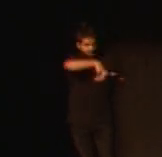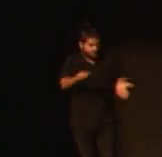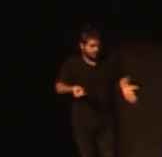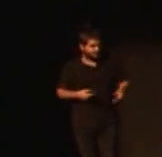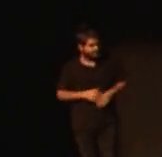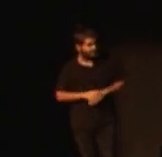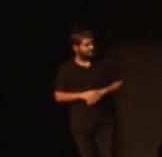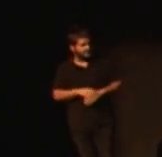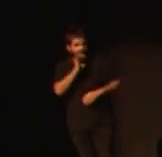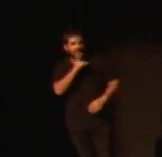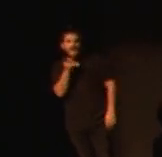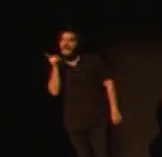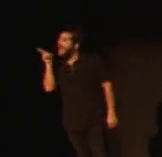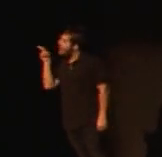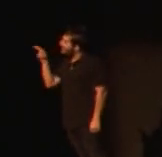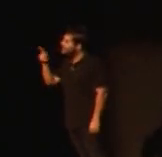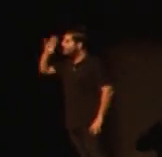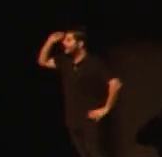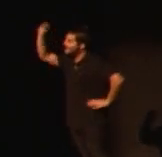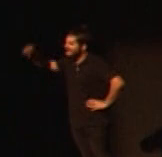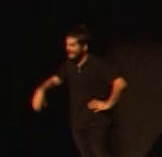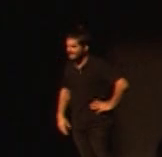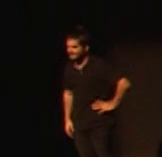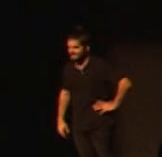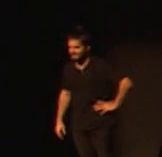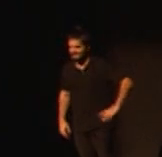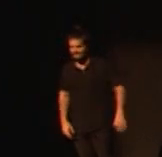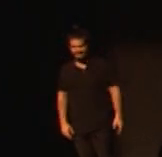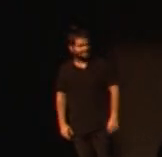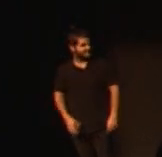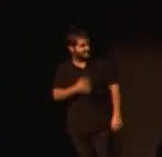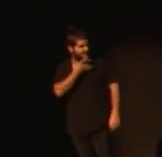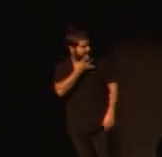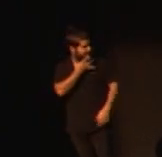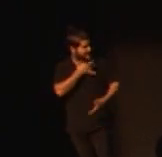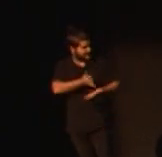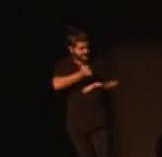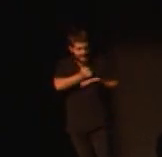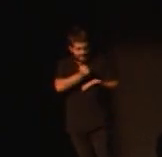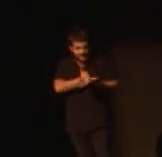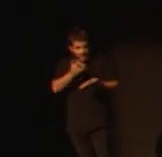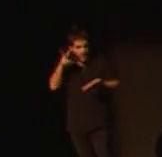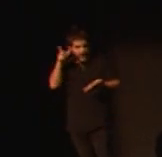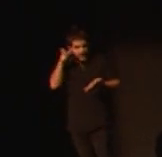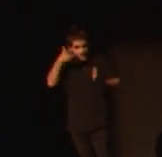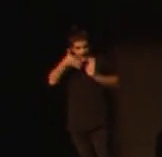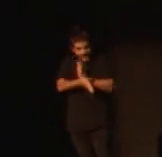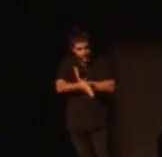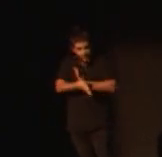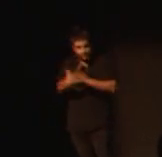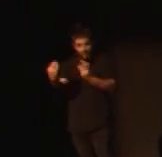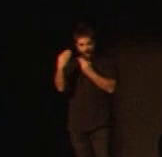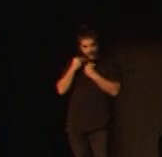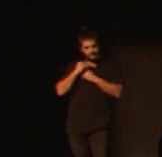ver. ¿Ahora tú? ¿Lista? Bueno, a ver... Como pise las vías, la audiodescripción me va a reñir, ¿eh? ¡Uy! ¡Ey,